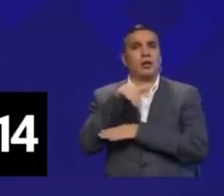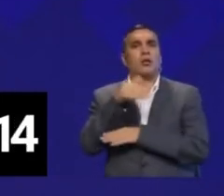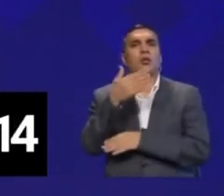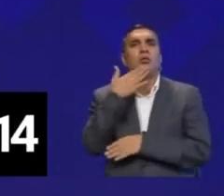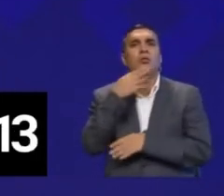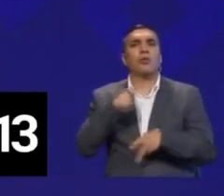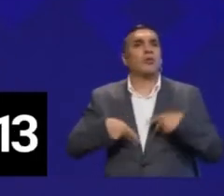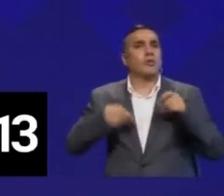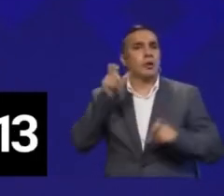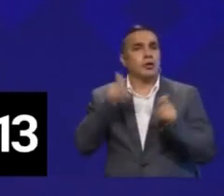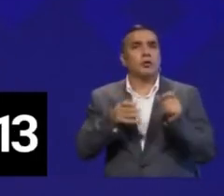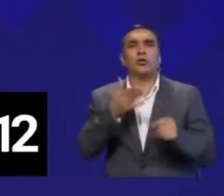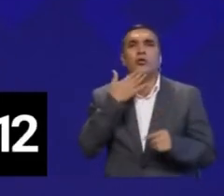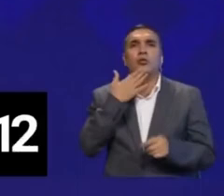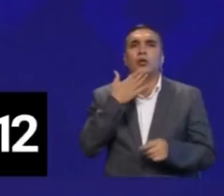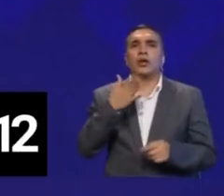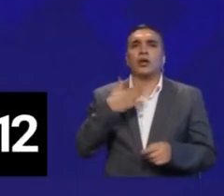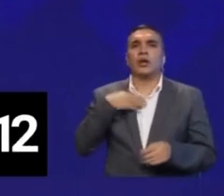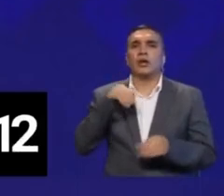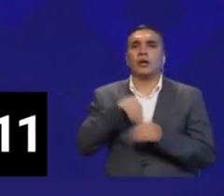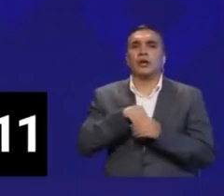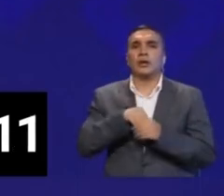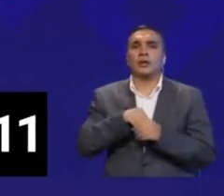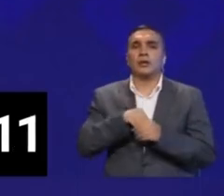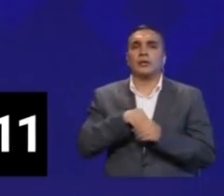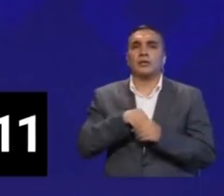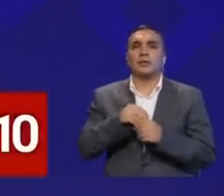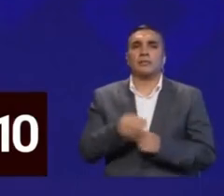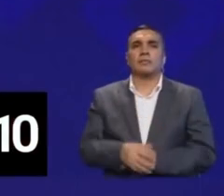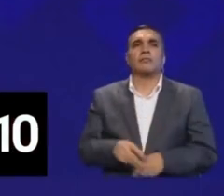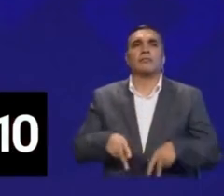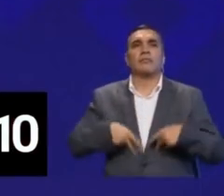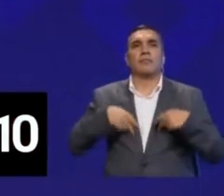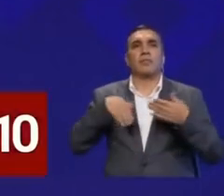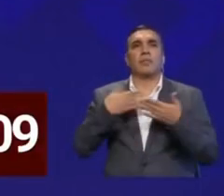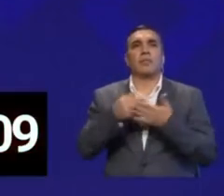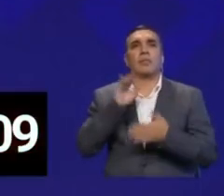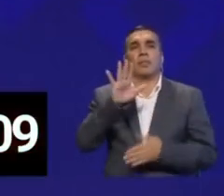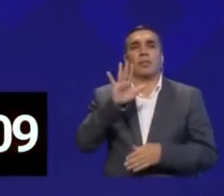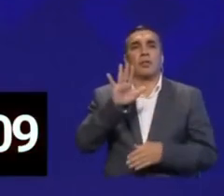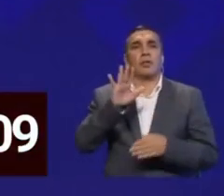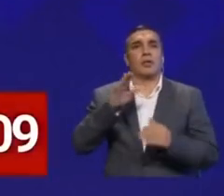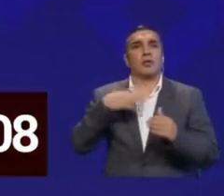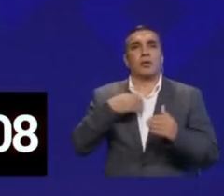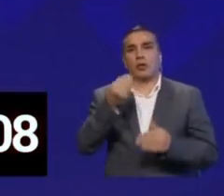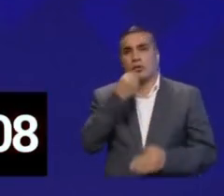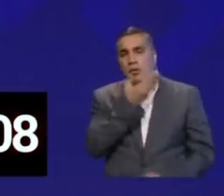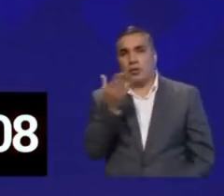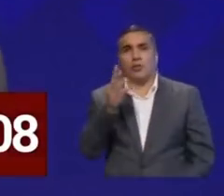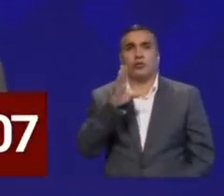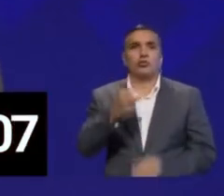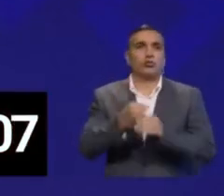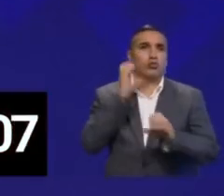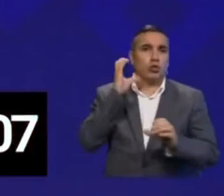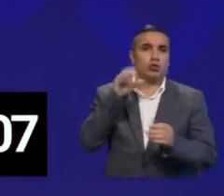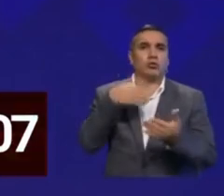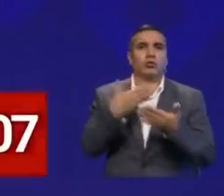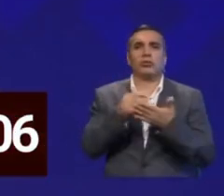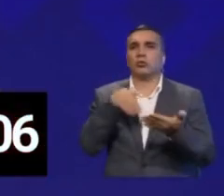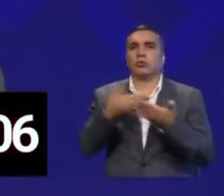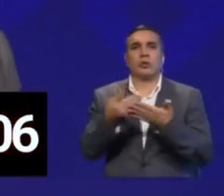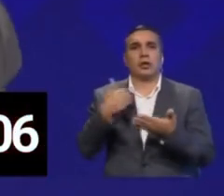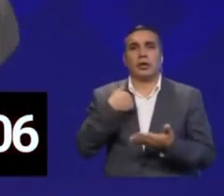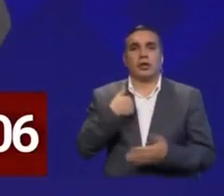vive la gente? ¿Cómo están viviendo en su comida, en su transporte, en todo